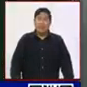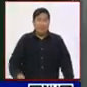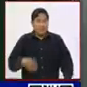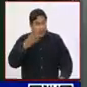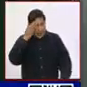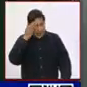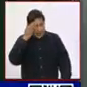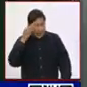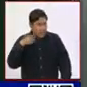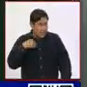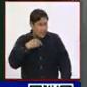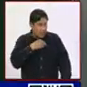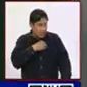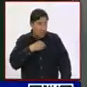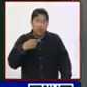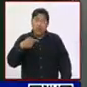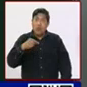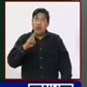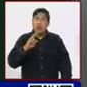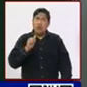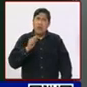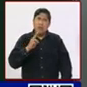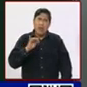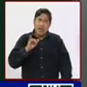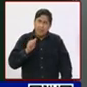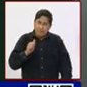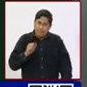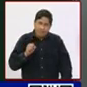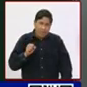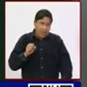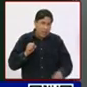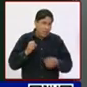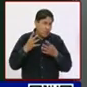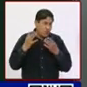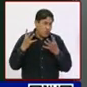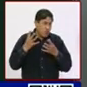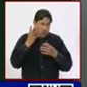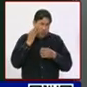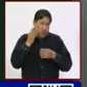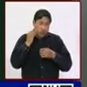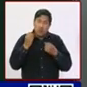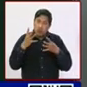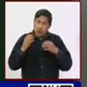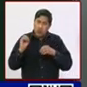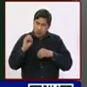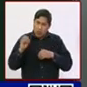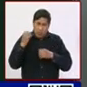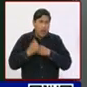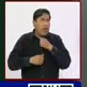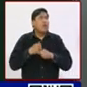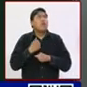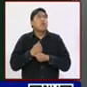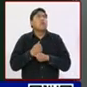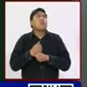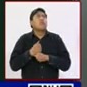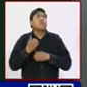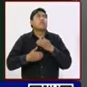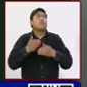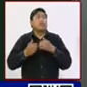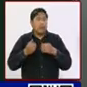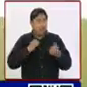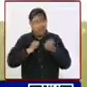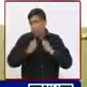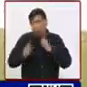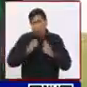Sabemos que Guavirá es un equipo bastante competitivo, ha mantenido igual que nosotros gran porcentaje de la base de este año y bueno, hay